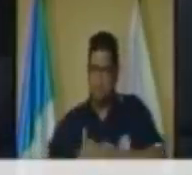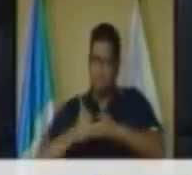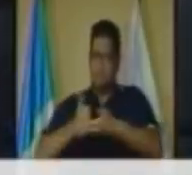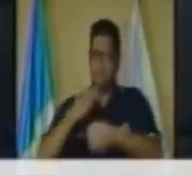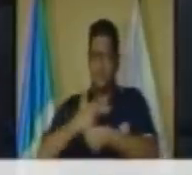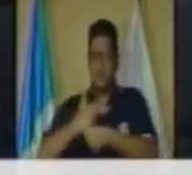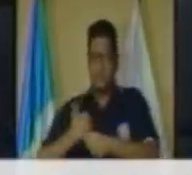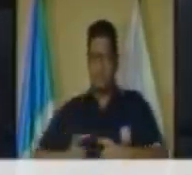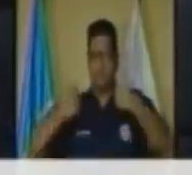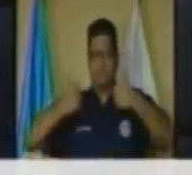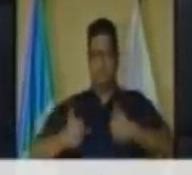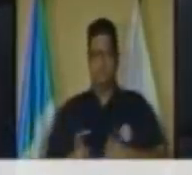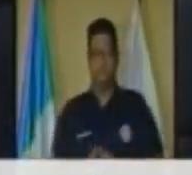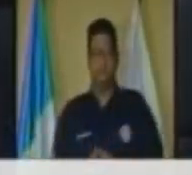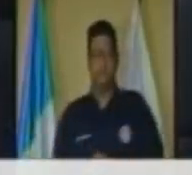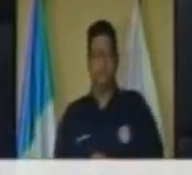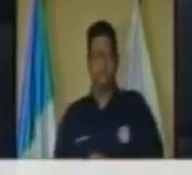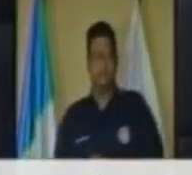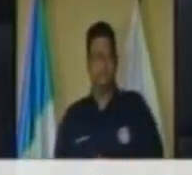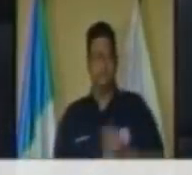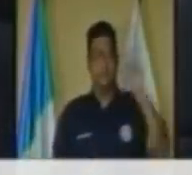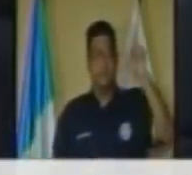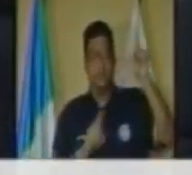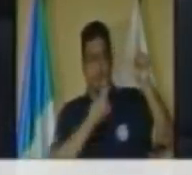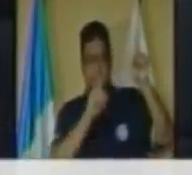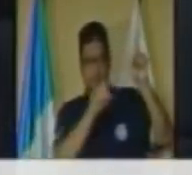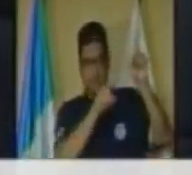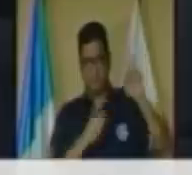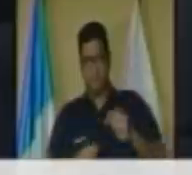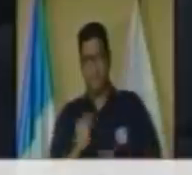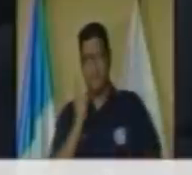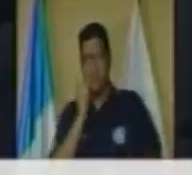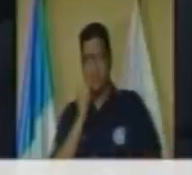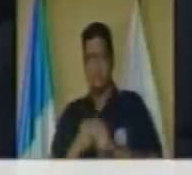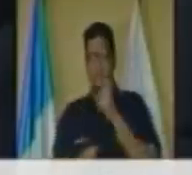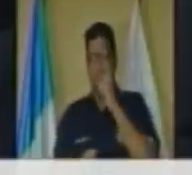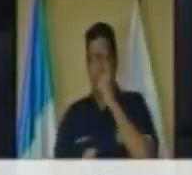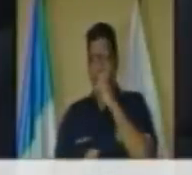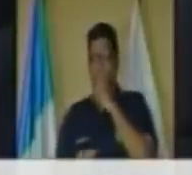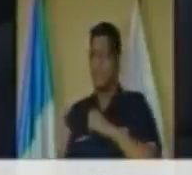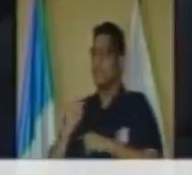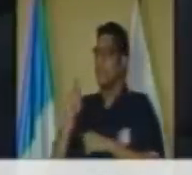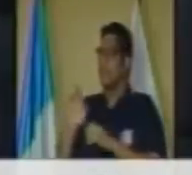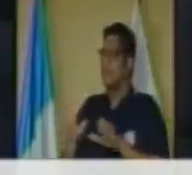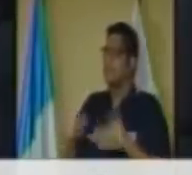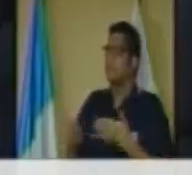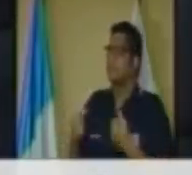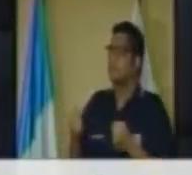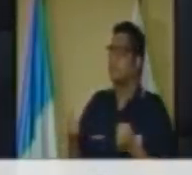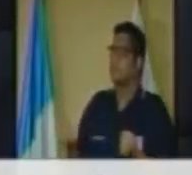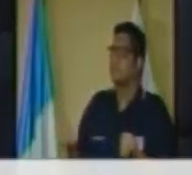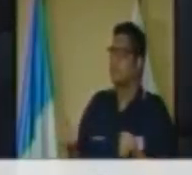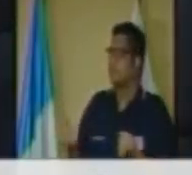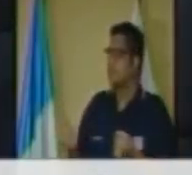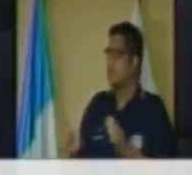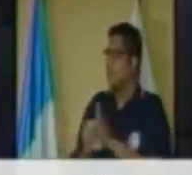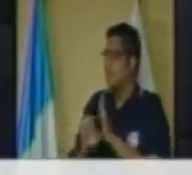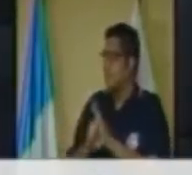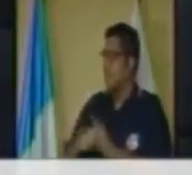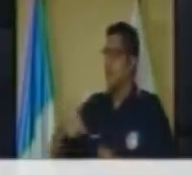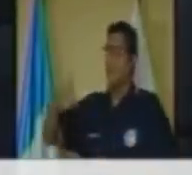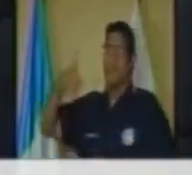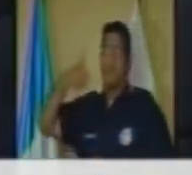situación. Ministro, solo una última pregunta. ¿Qué va a pasar con las maquilas y el concentre? Ahí también hay